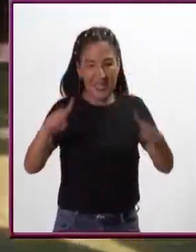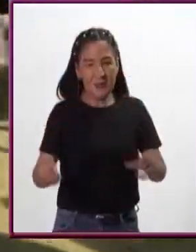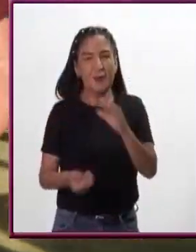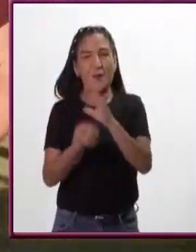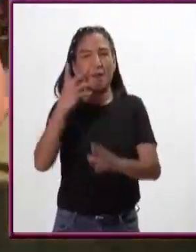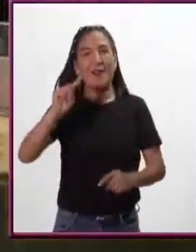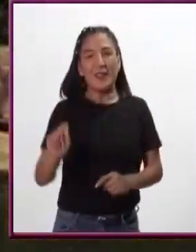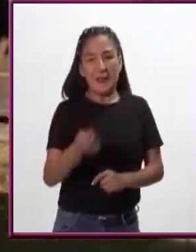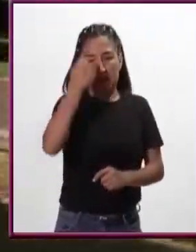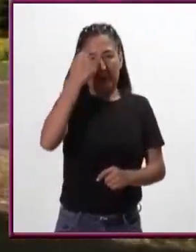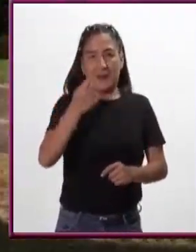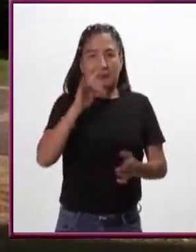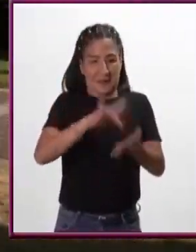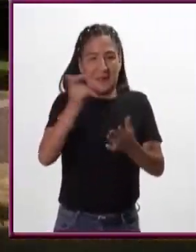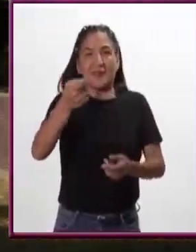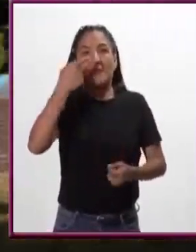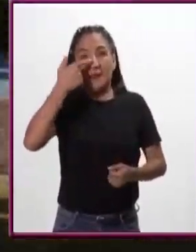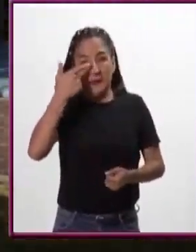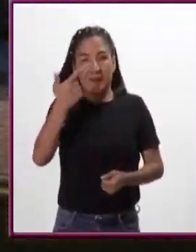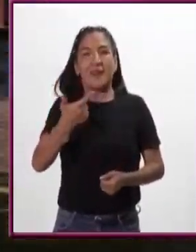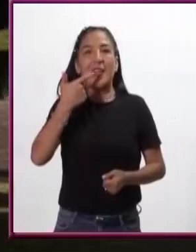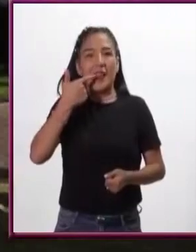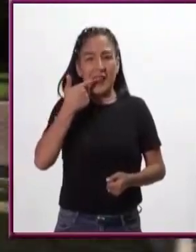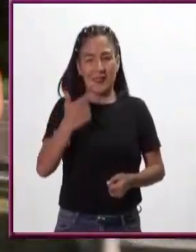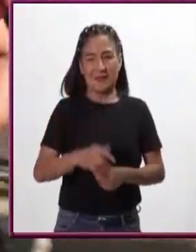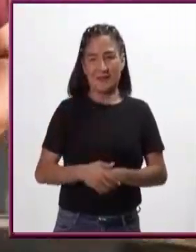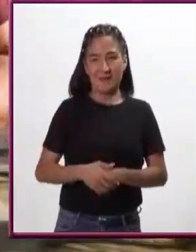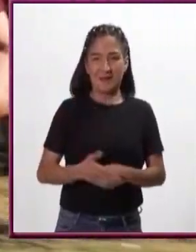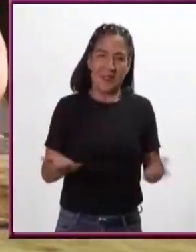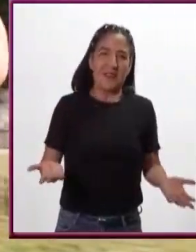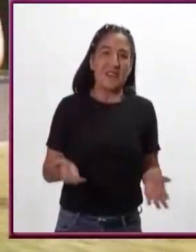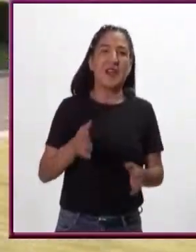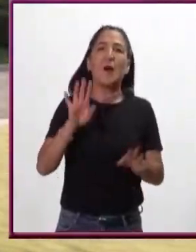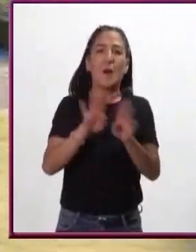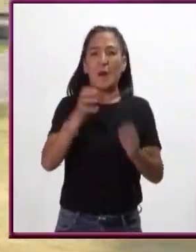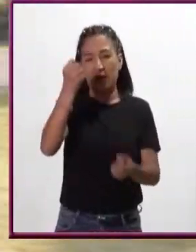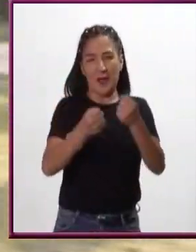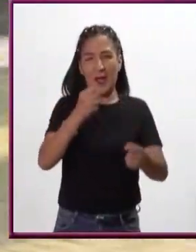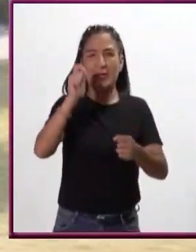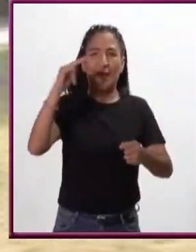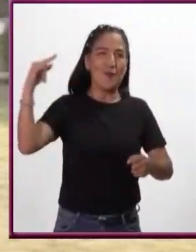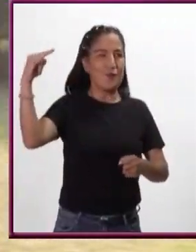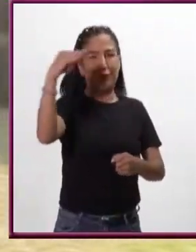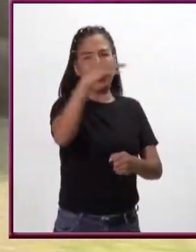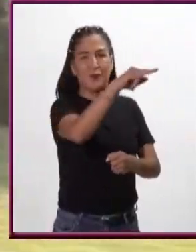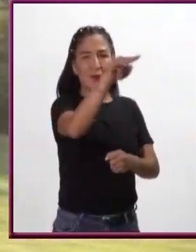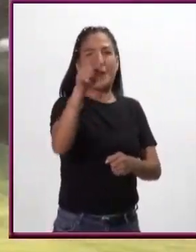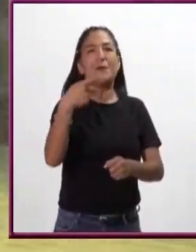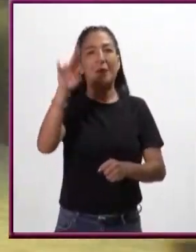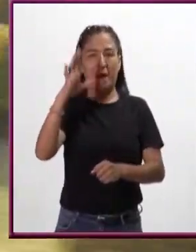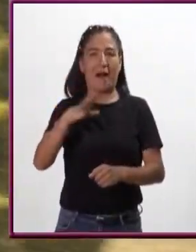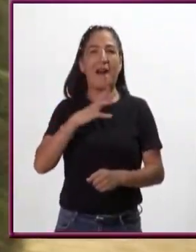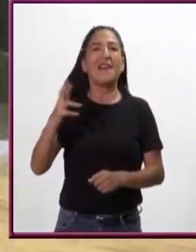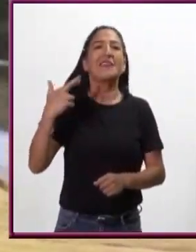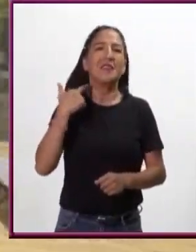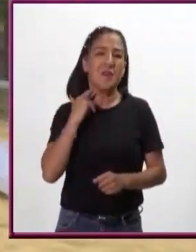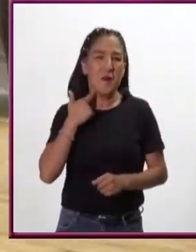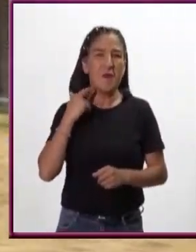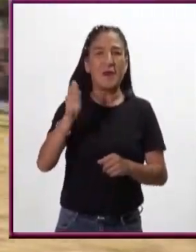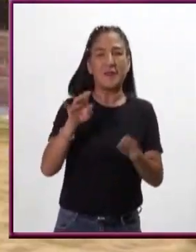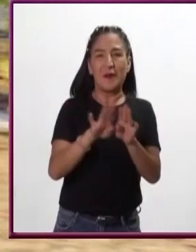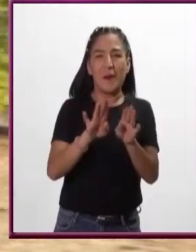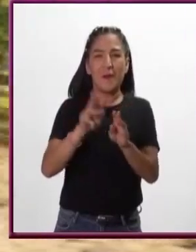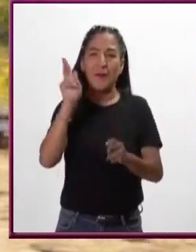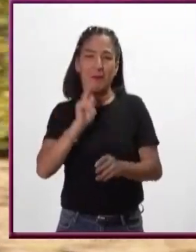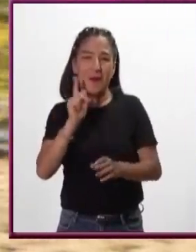tecnologías inspiradas en nuestra nariz y lengua? Pues no tendremos coches voladores, pero al menos tenemos robots catadores. Tienes